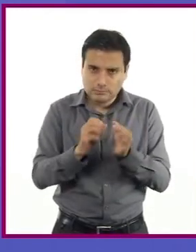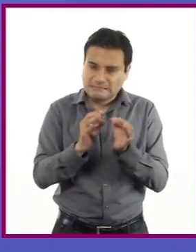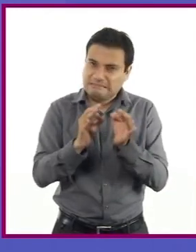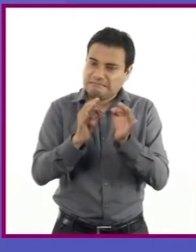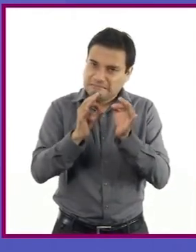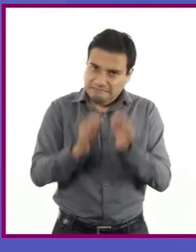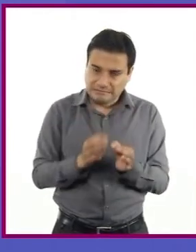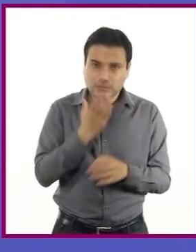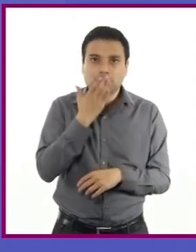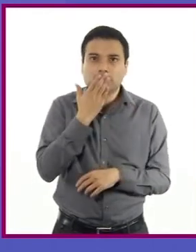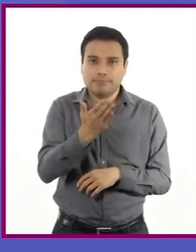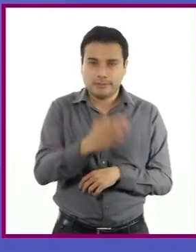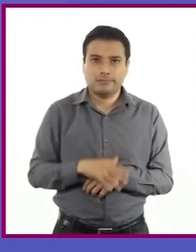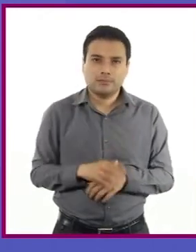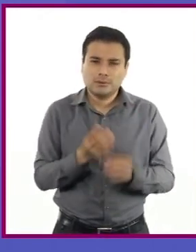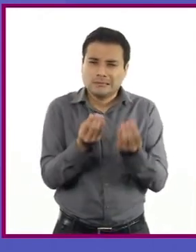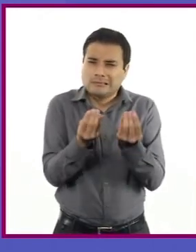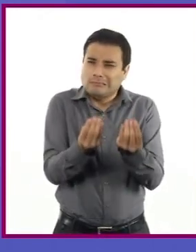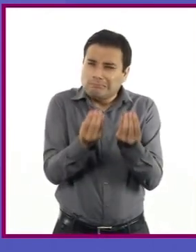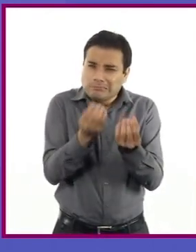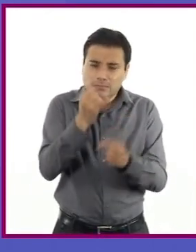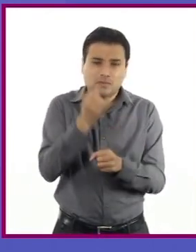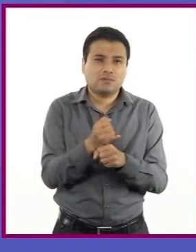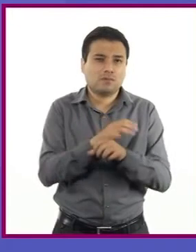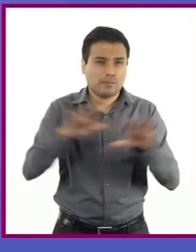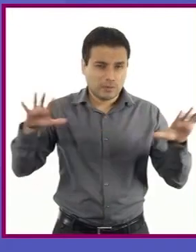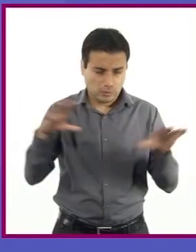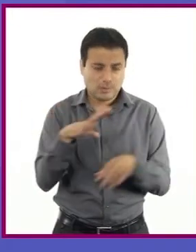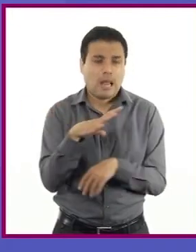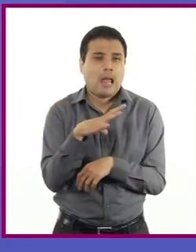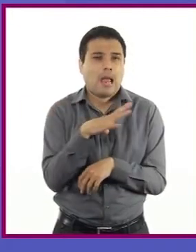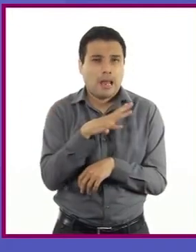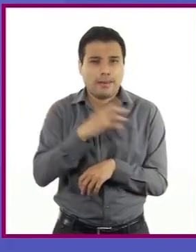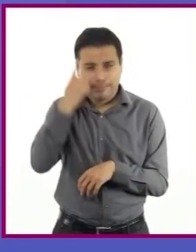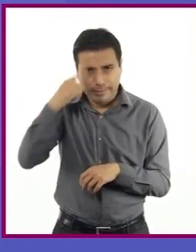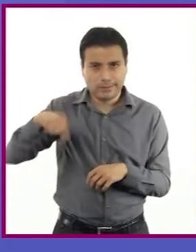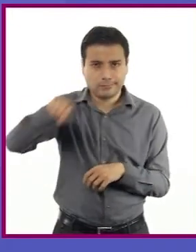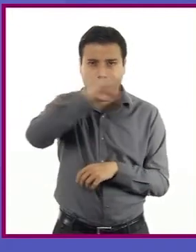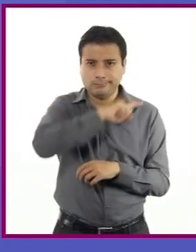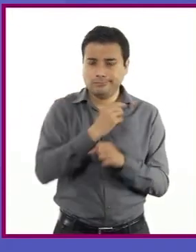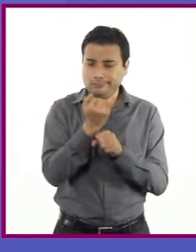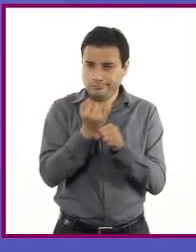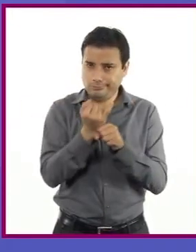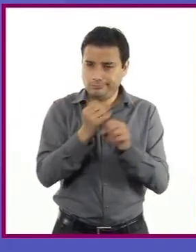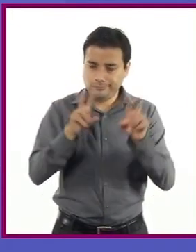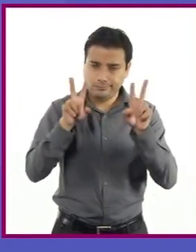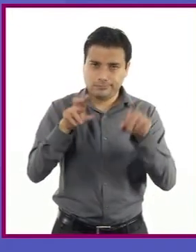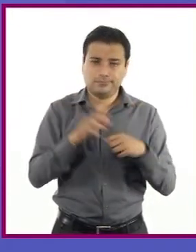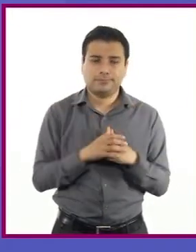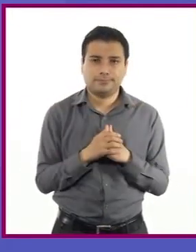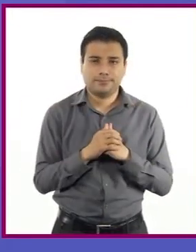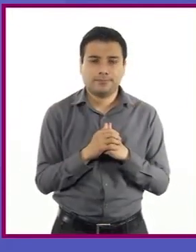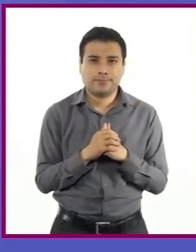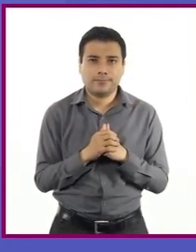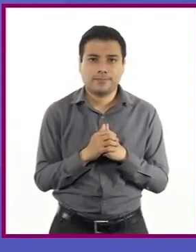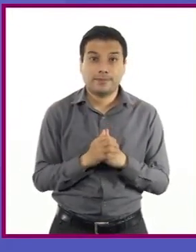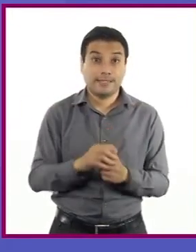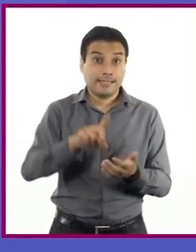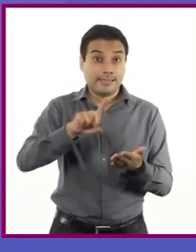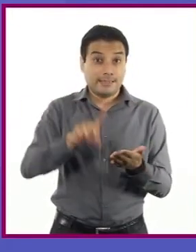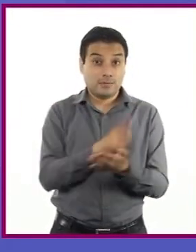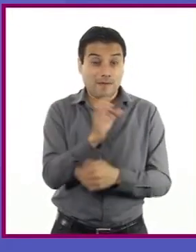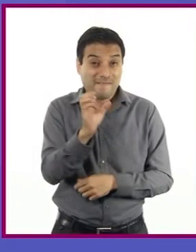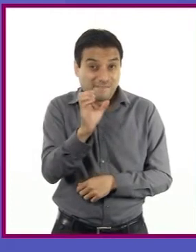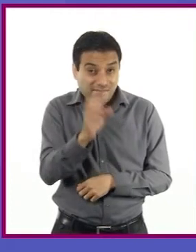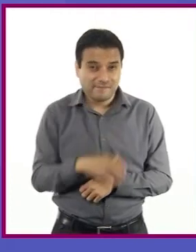que recopila la mayor cantidad posible de información para el conocimiento y dominio del tema tratado. En las enciclopedias, los